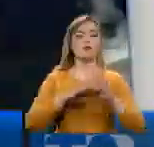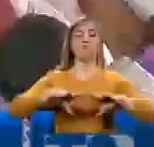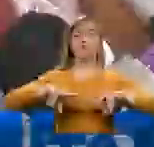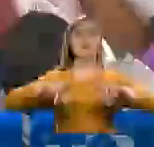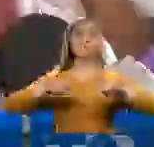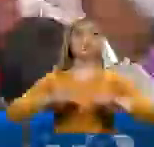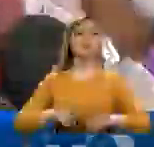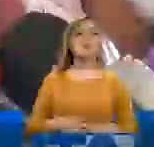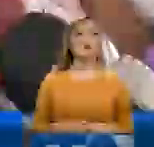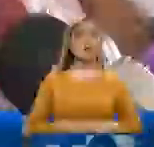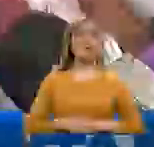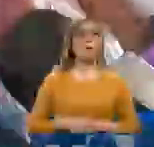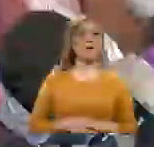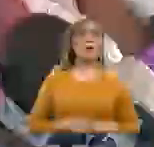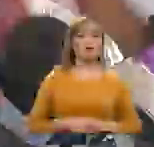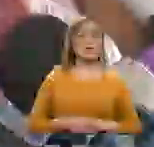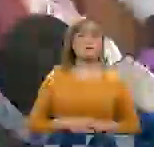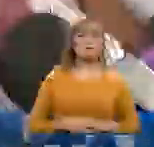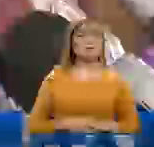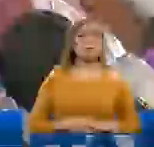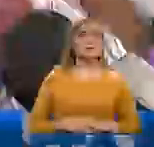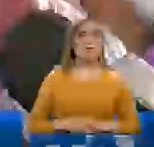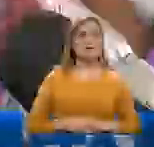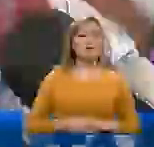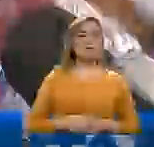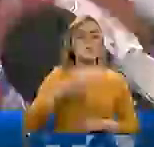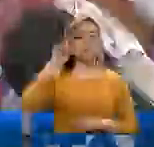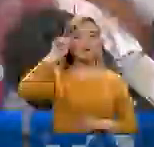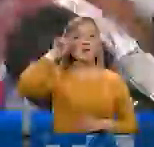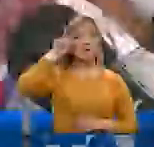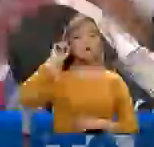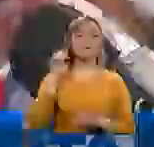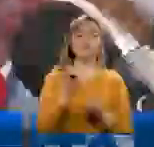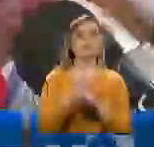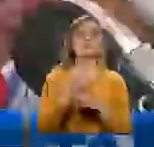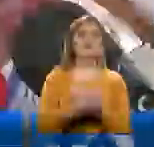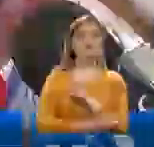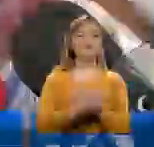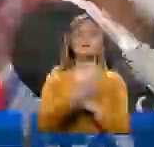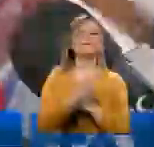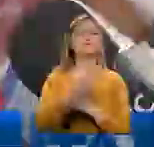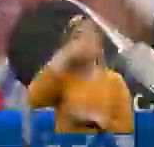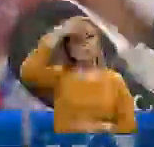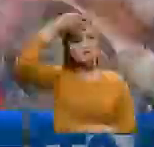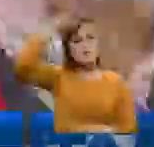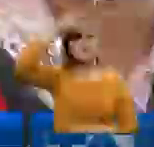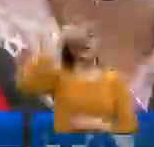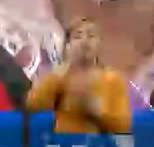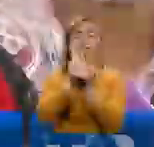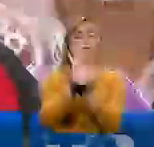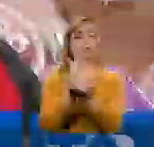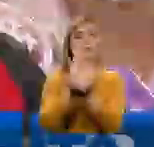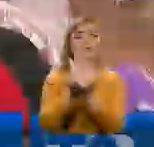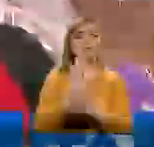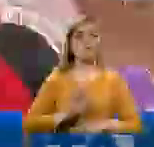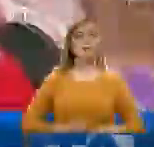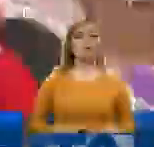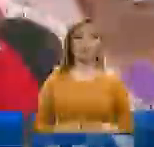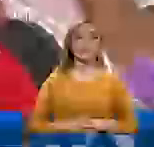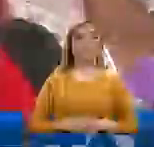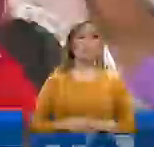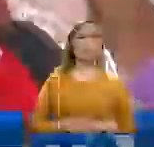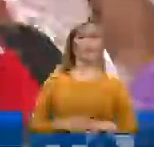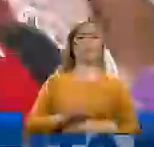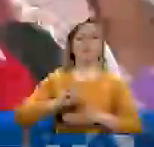corrupción. Hay que recordar que la base de la condena para el ingeniero Jorge Glass Espinel fue un testimonio. Consideramos que no se